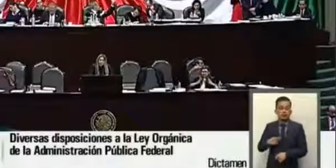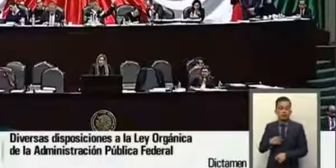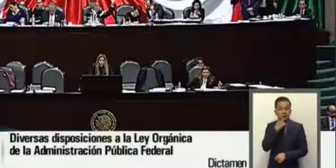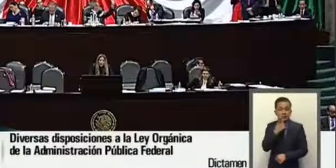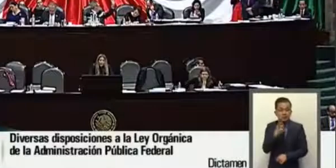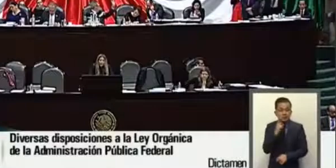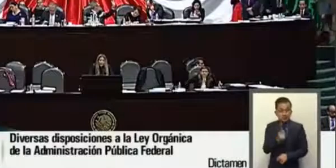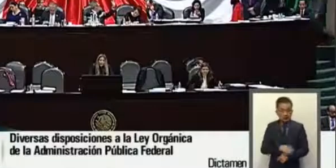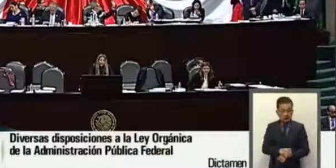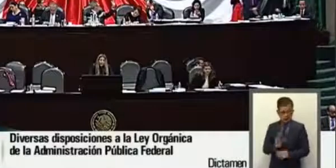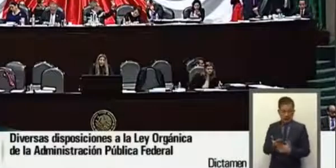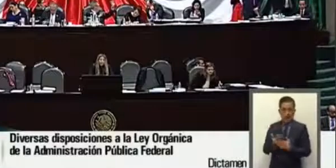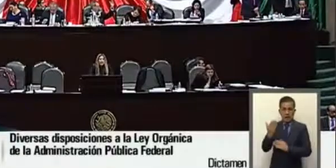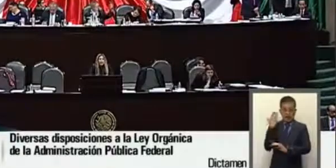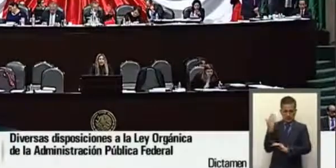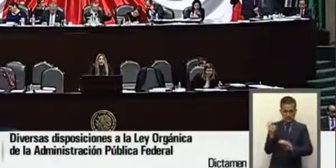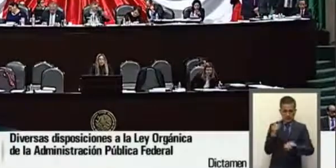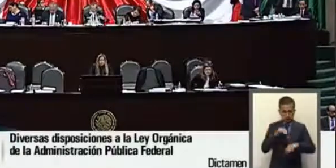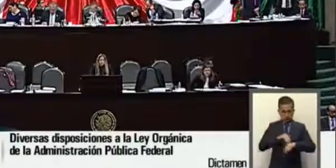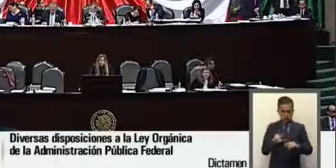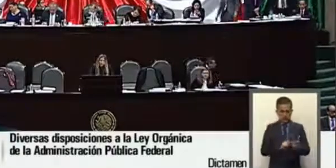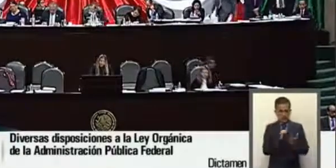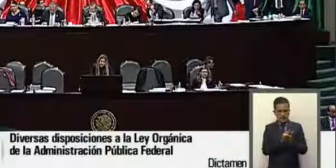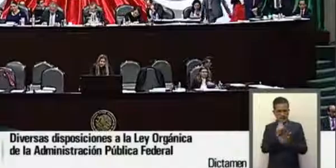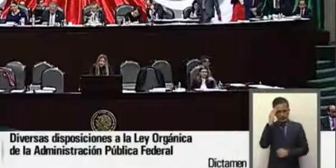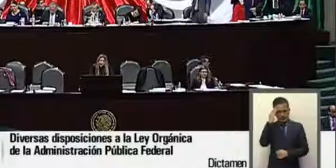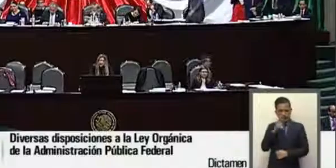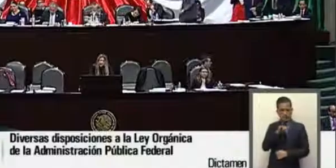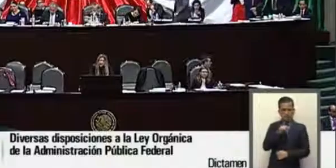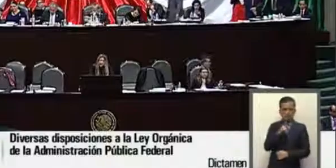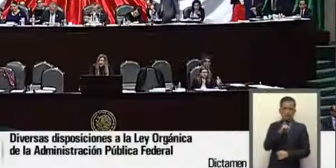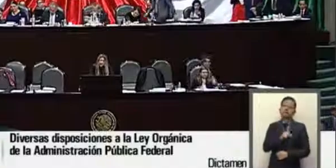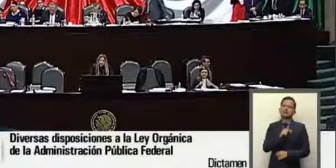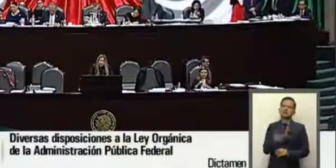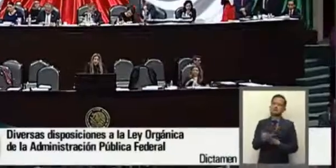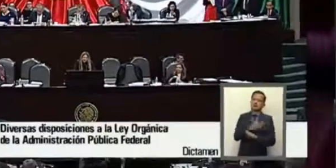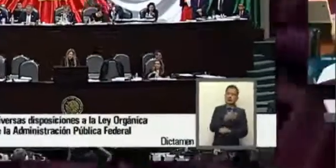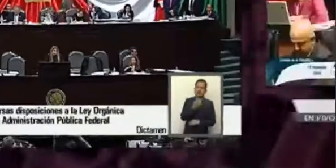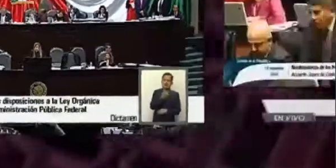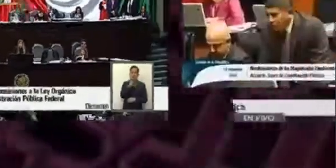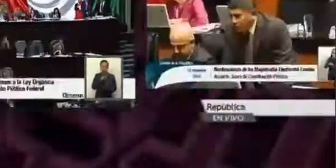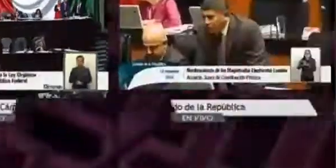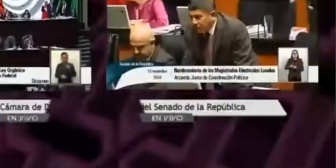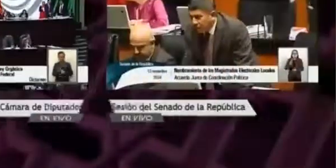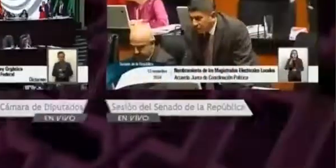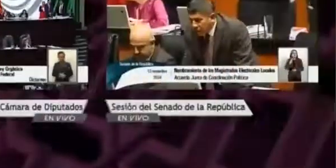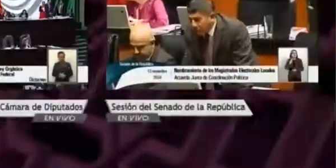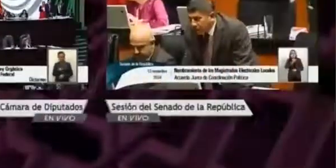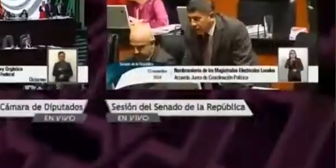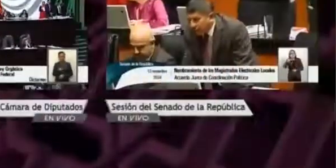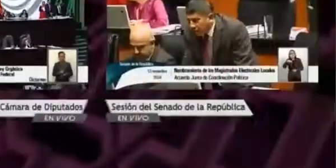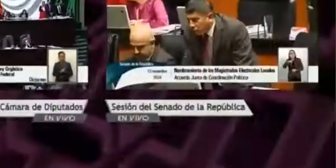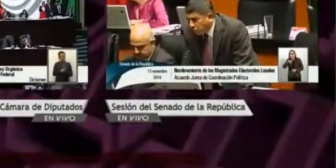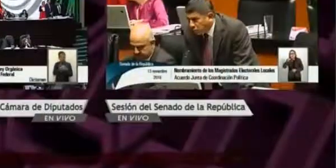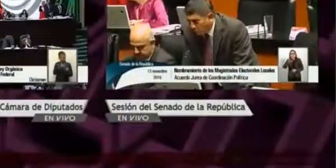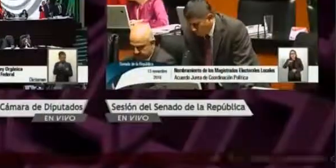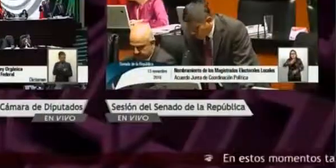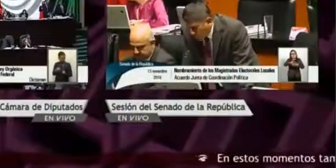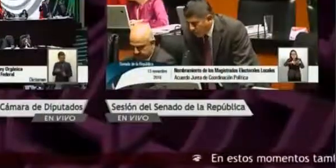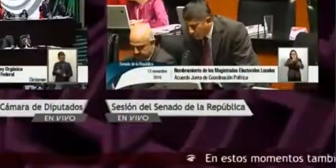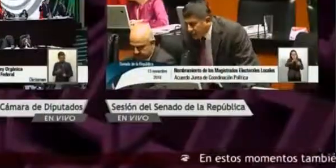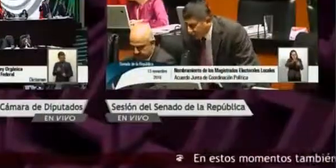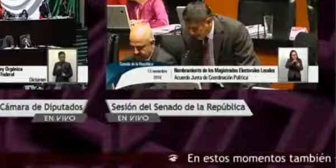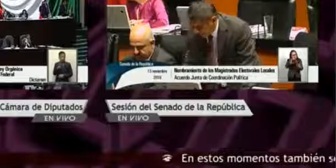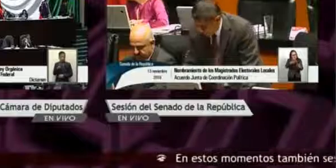se promulgó la Ley General de Víctimas en enero del 2013, la redacción de la propia ley hacía inoperante su